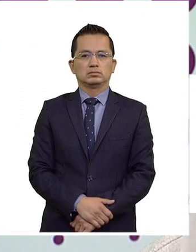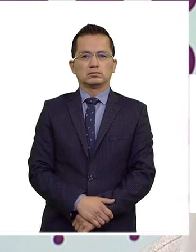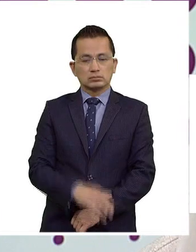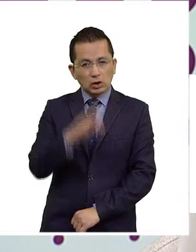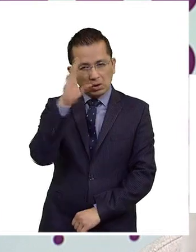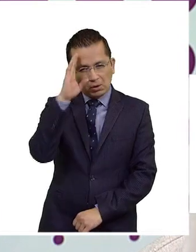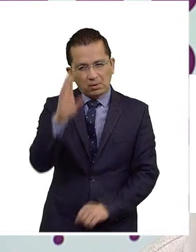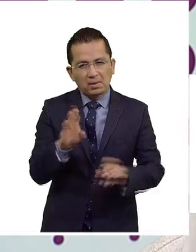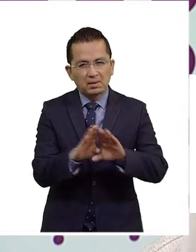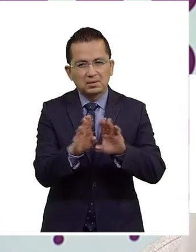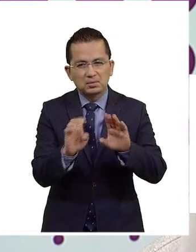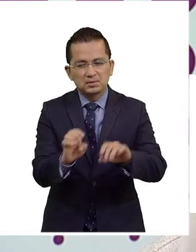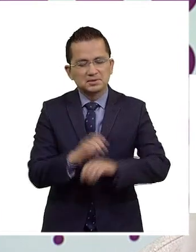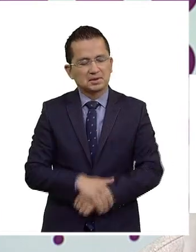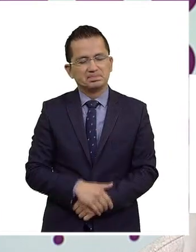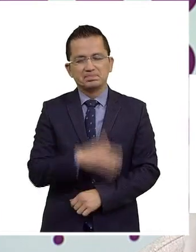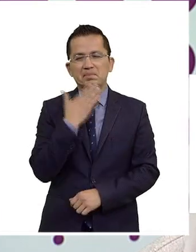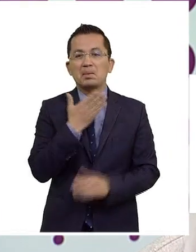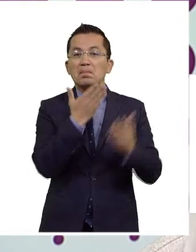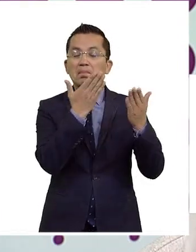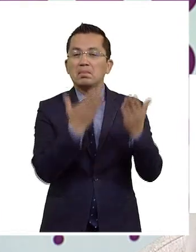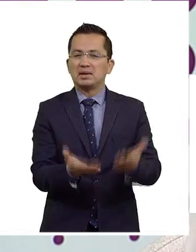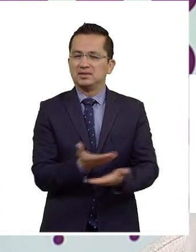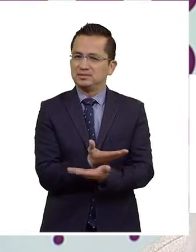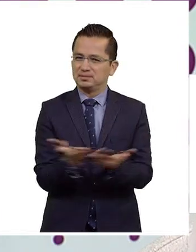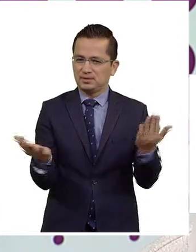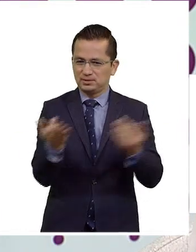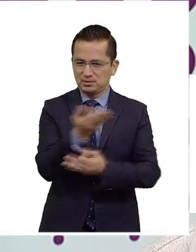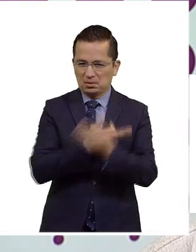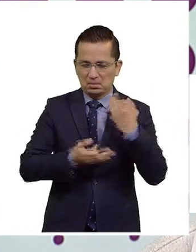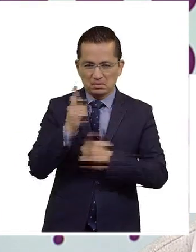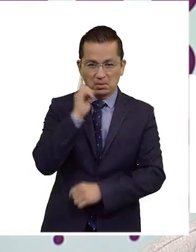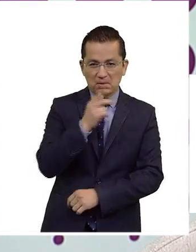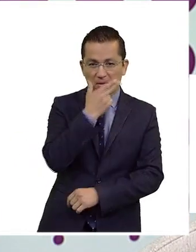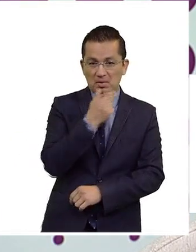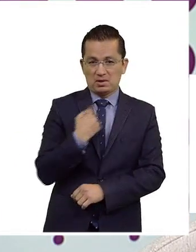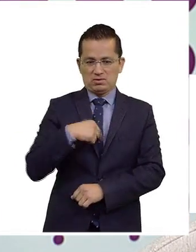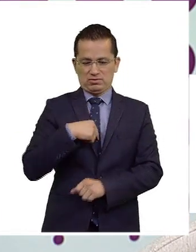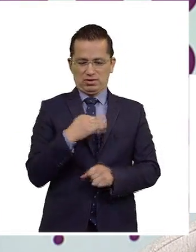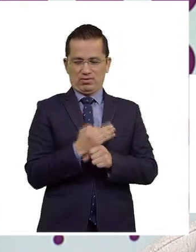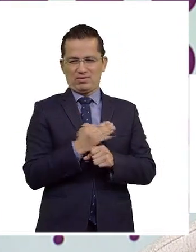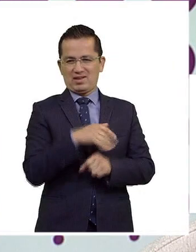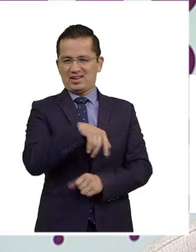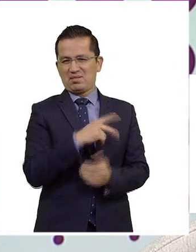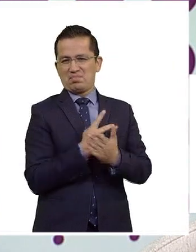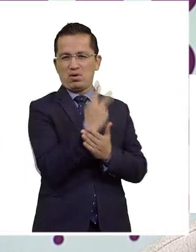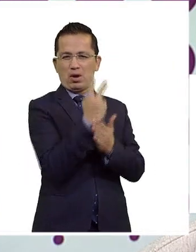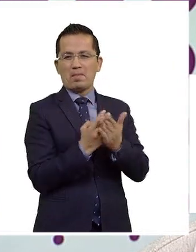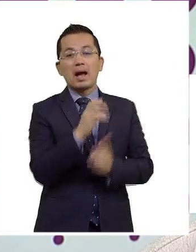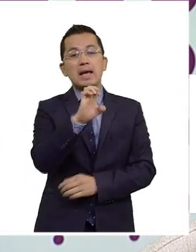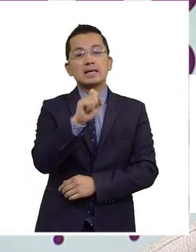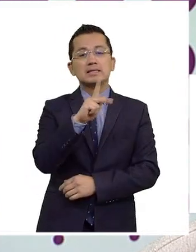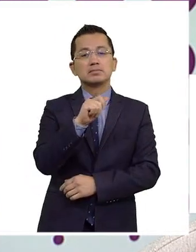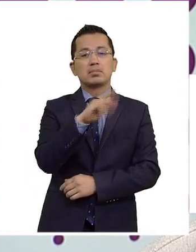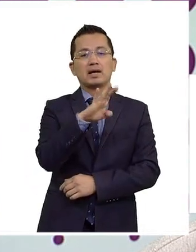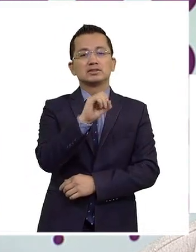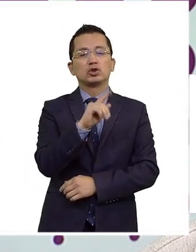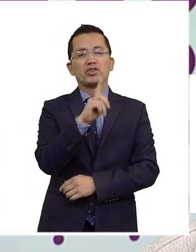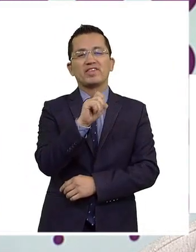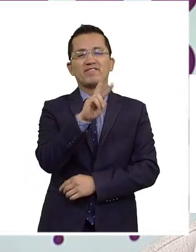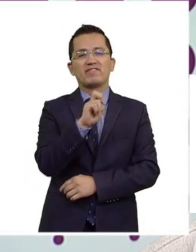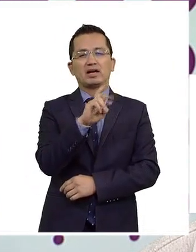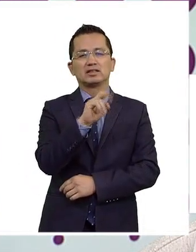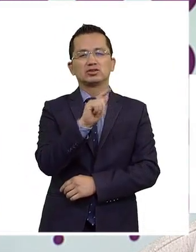Hola, ¿qué tal? Bienvenidos, bienvenidas. Estamos en Espacio Diverso, una coproducción entre Justicia TV y el Consejo para Prevenir y